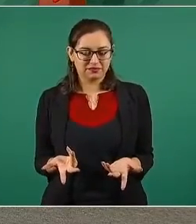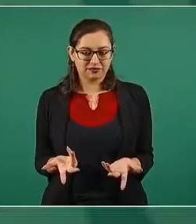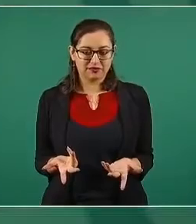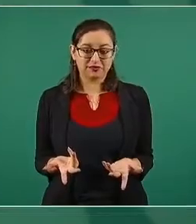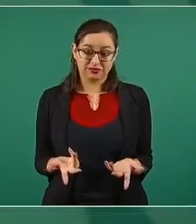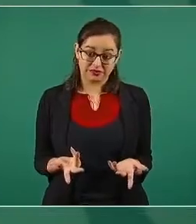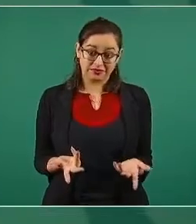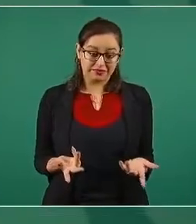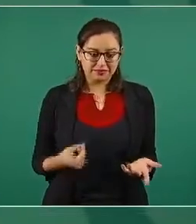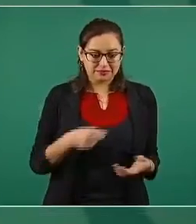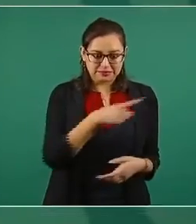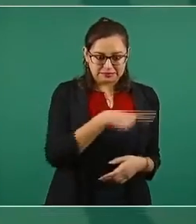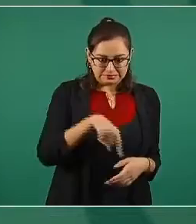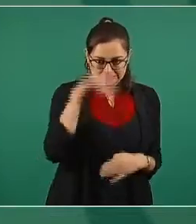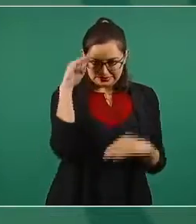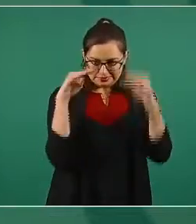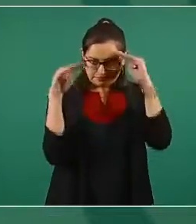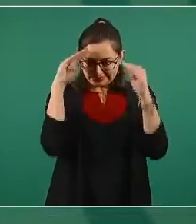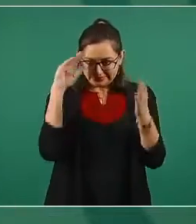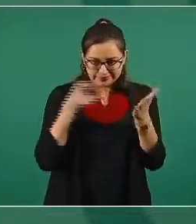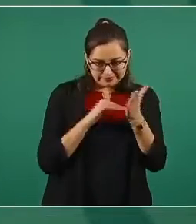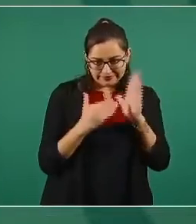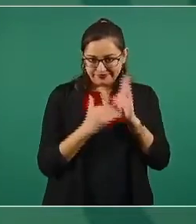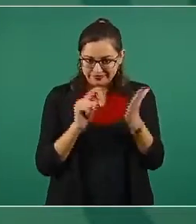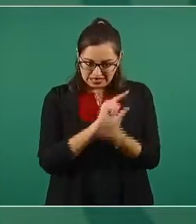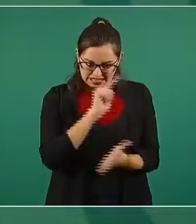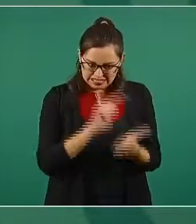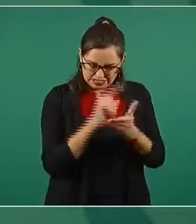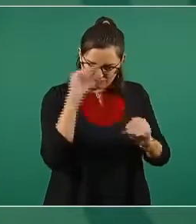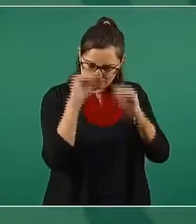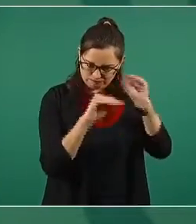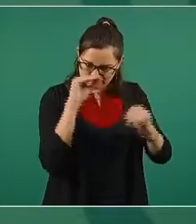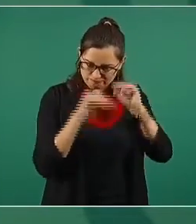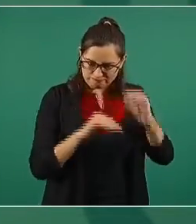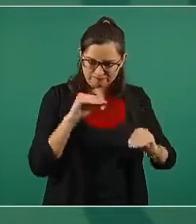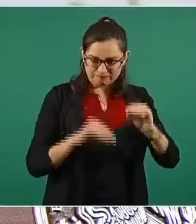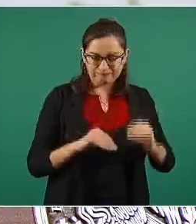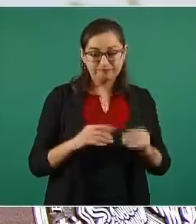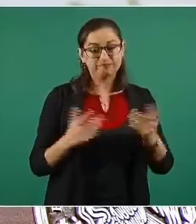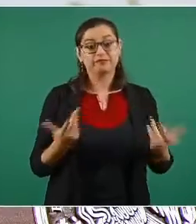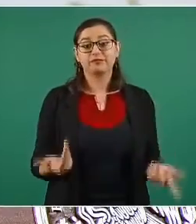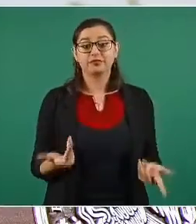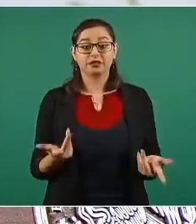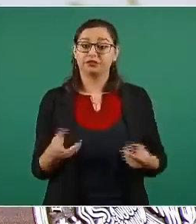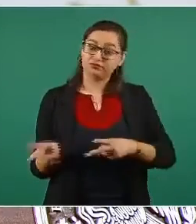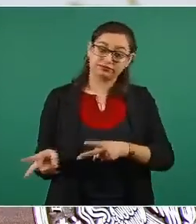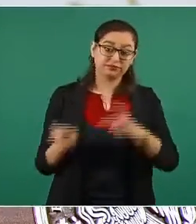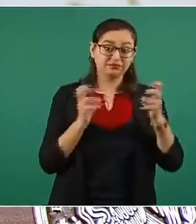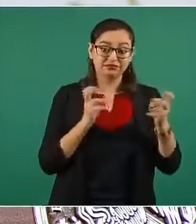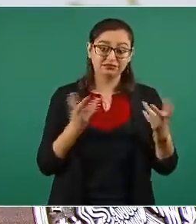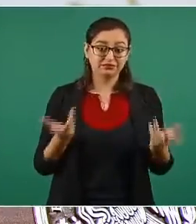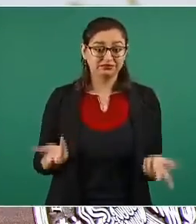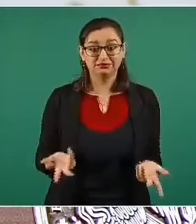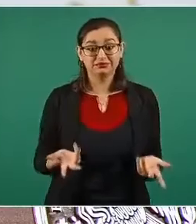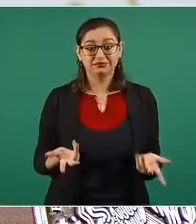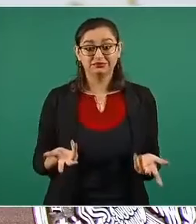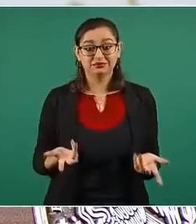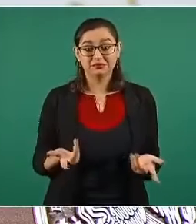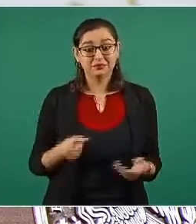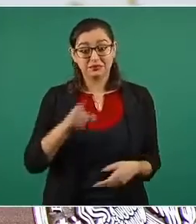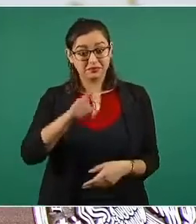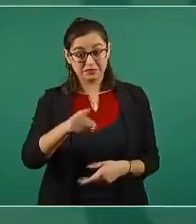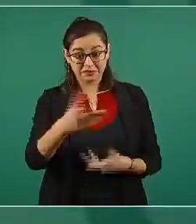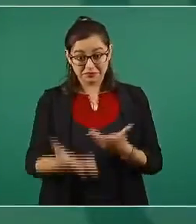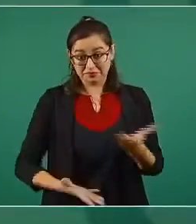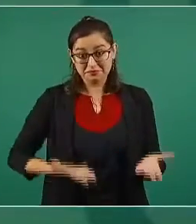ajustaron el marco legal para saquear, para robar. Eso que estás planteando es parte de lo